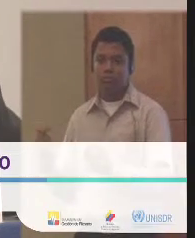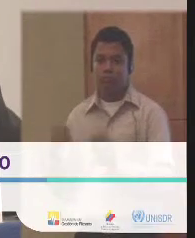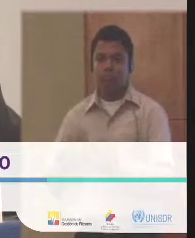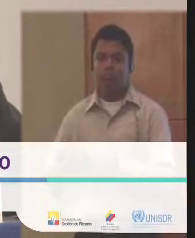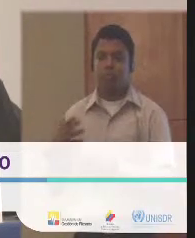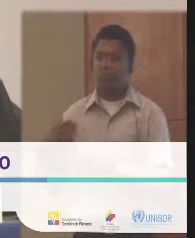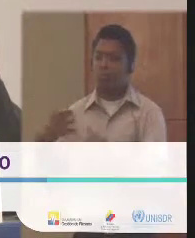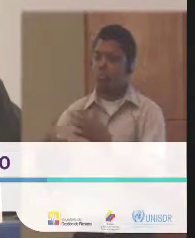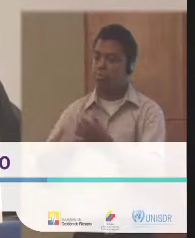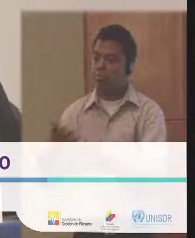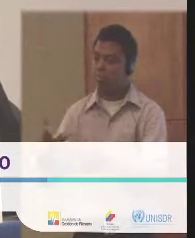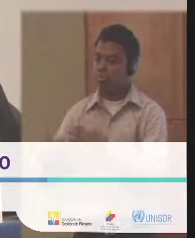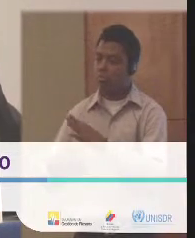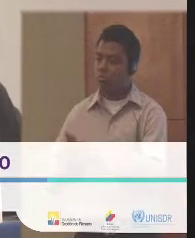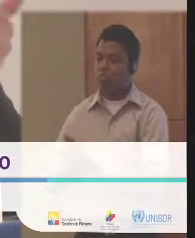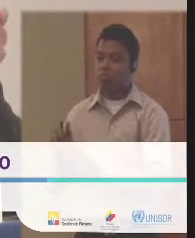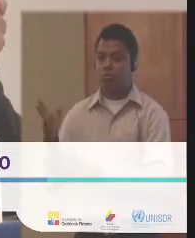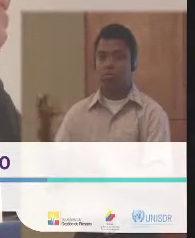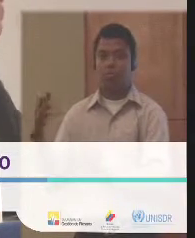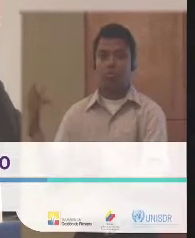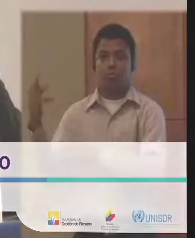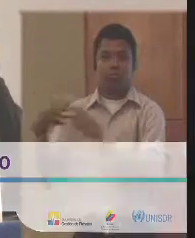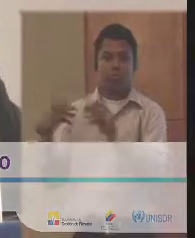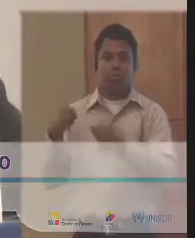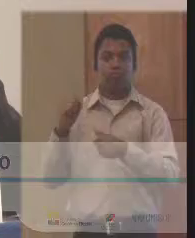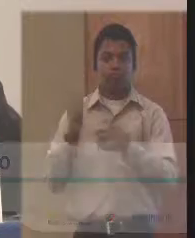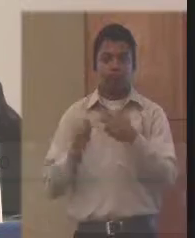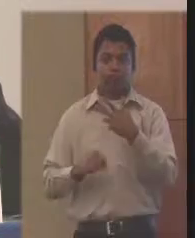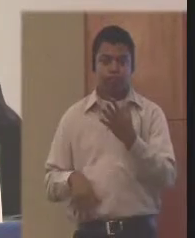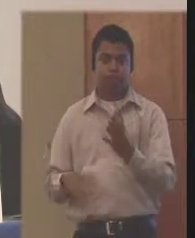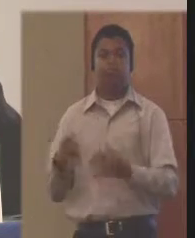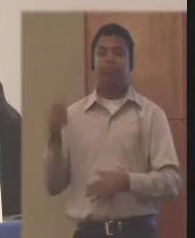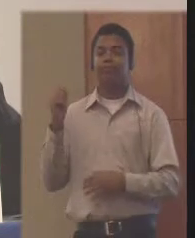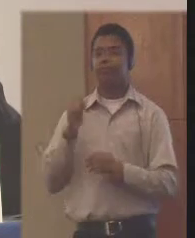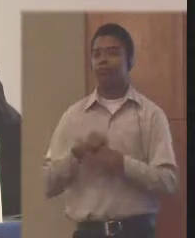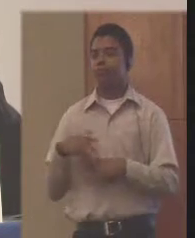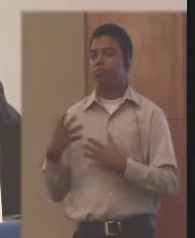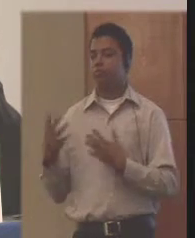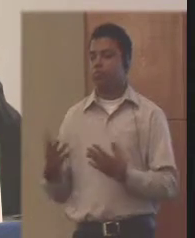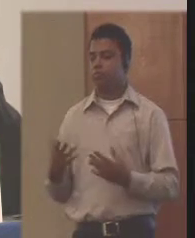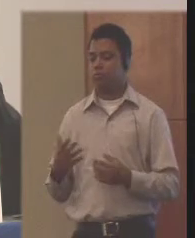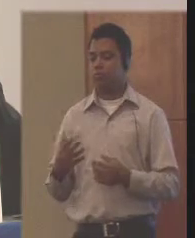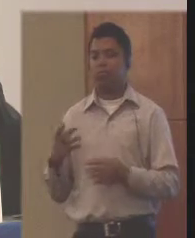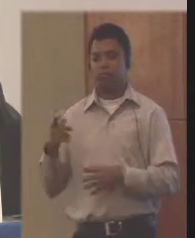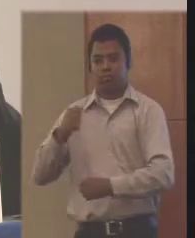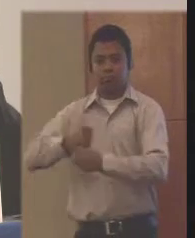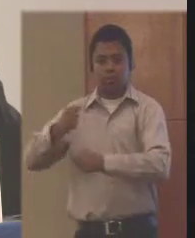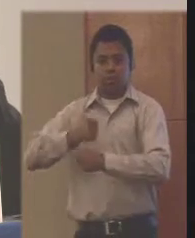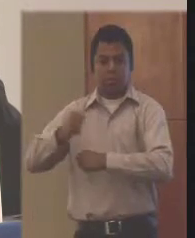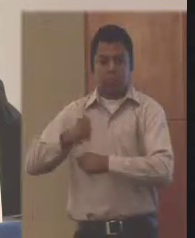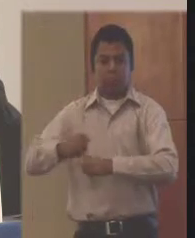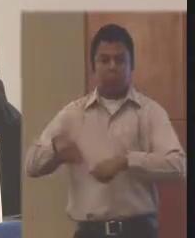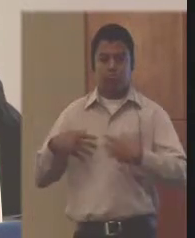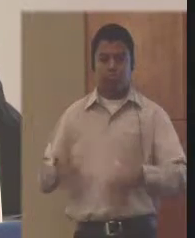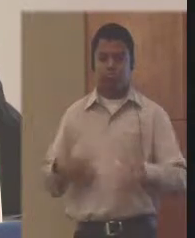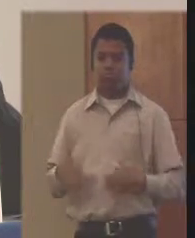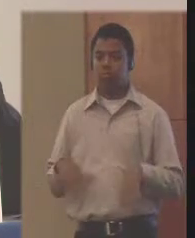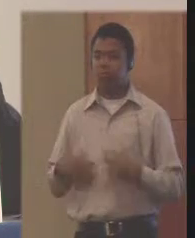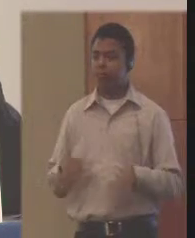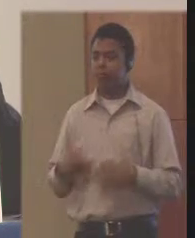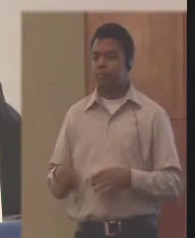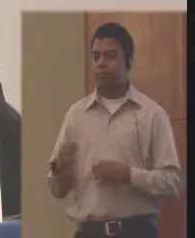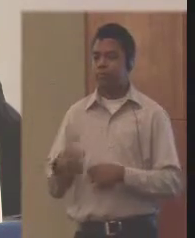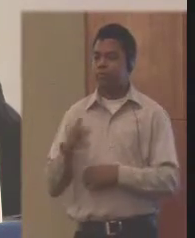diferentes escalas. Nos muestra cómo ha venido un trabajo intenso para mirar no solamente en la entrada